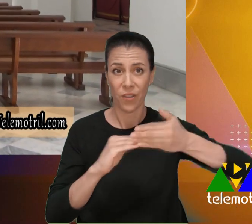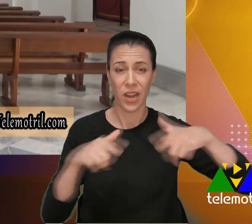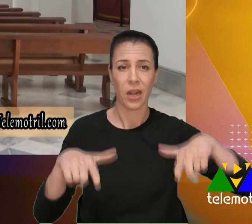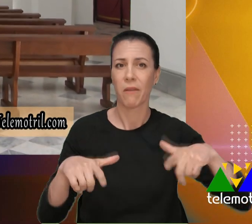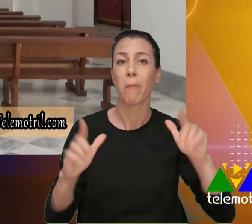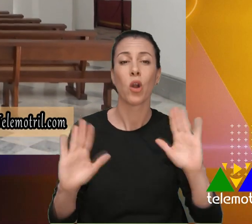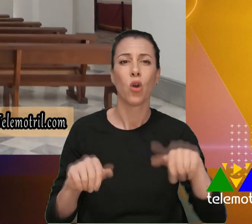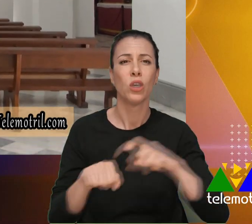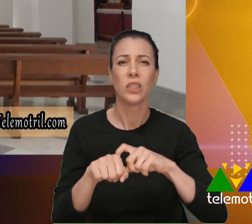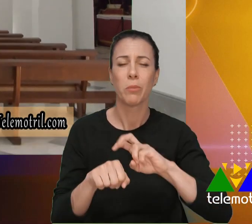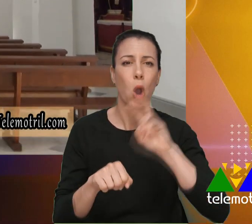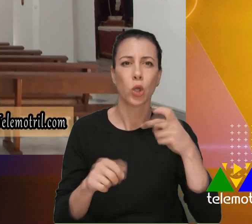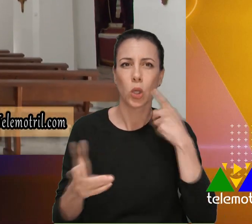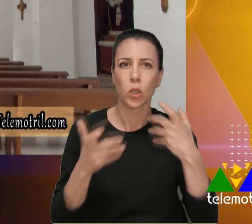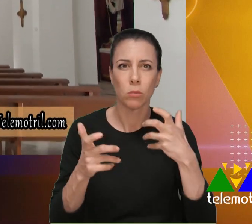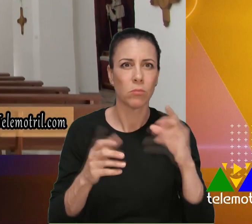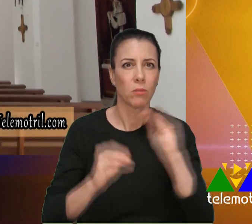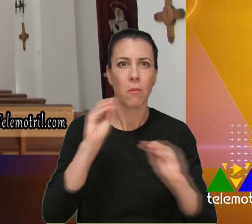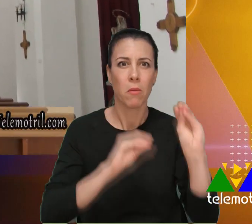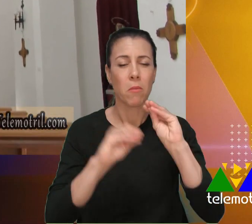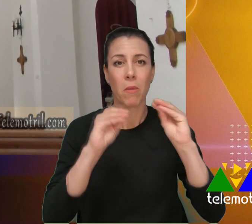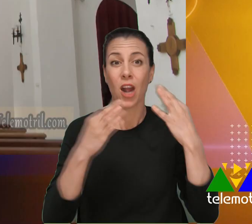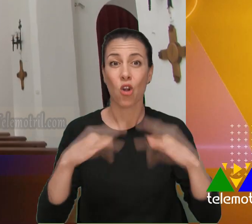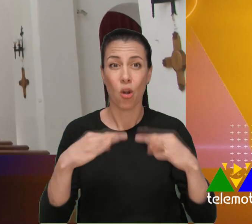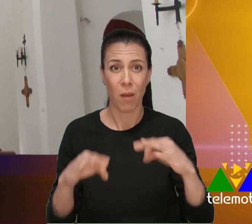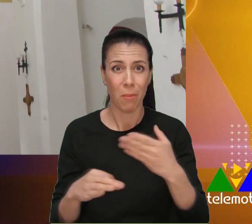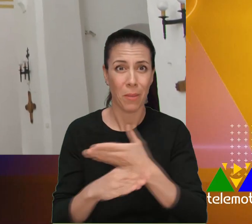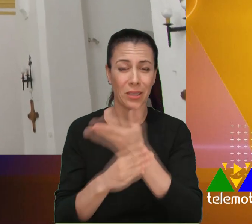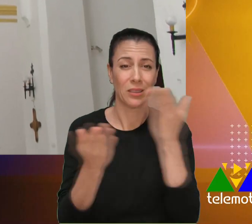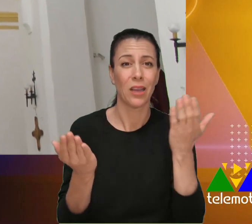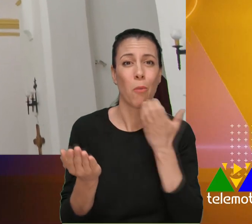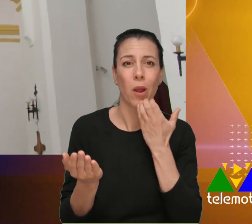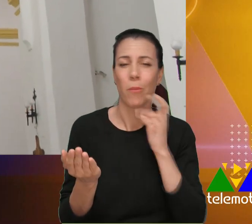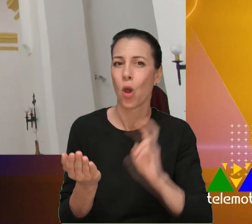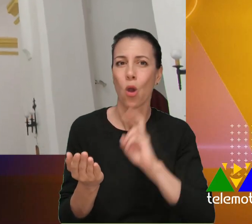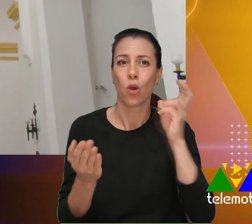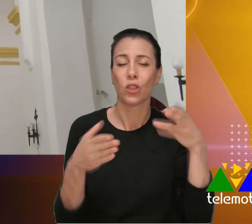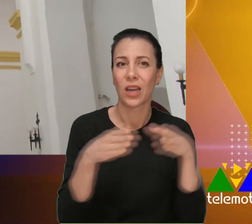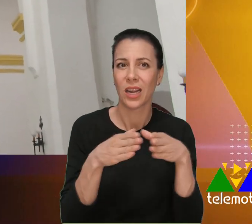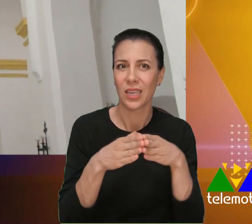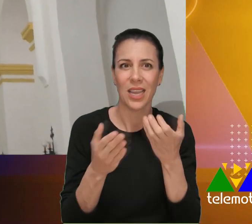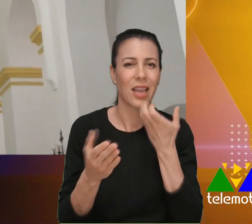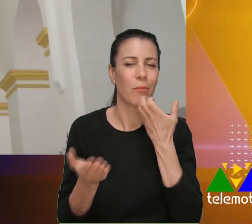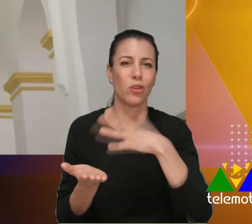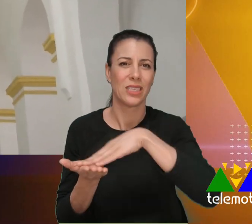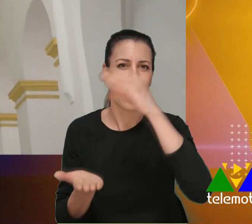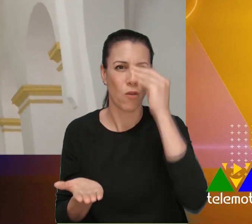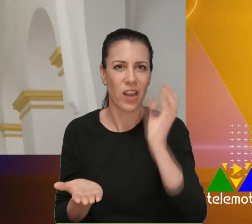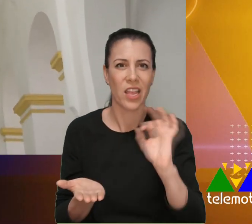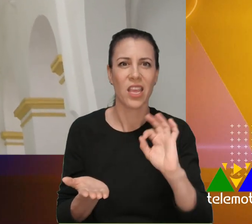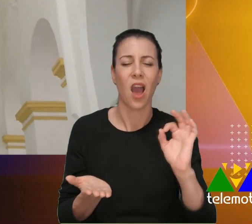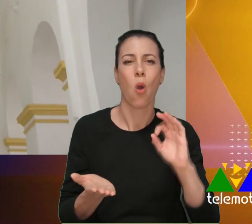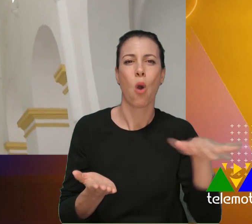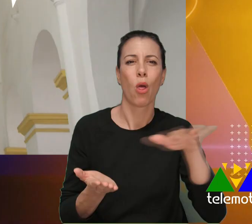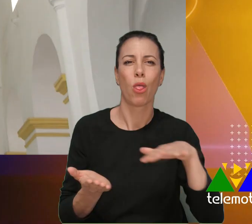de decoración de parilera como se hace normalmente si las vemos, por ejemplo, en algunas iglesias salvadoreñas, los